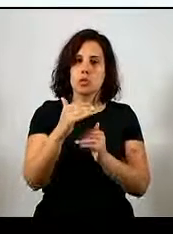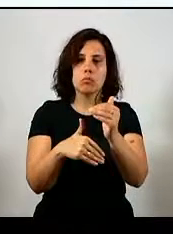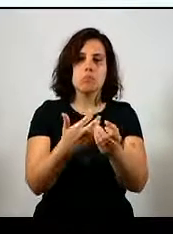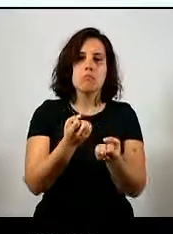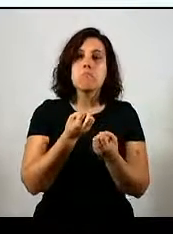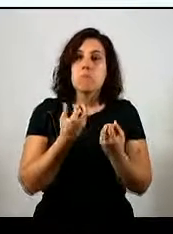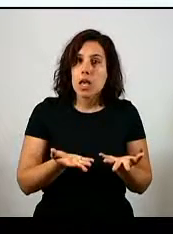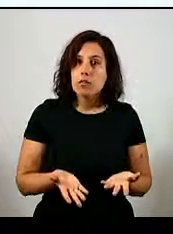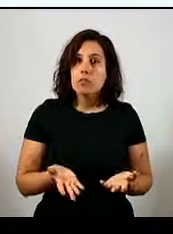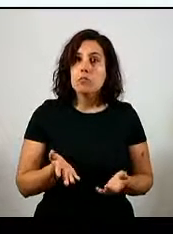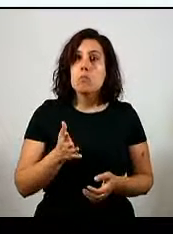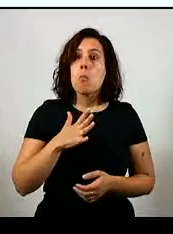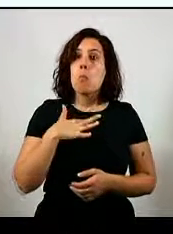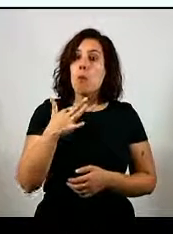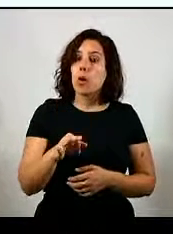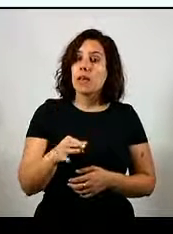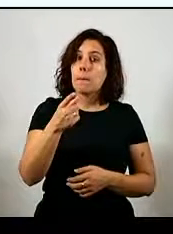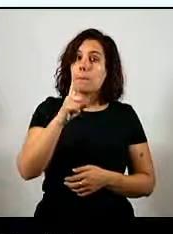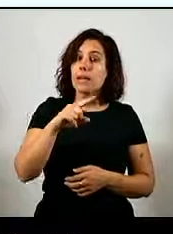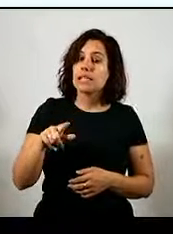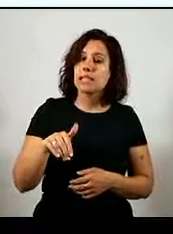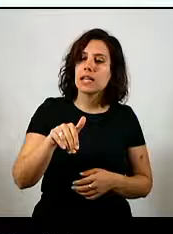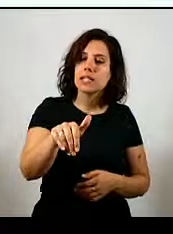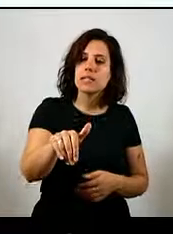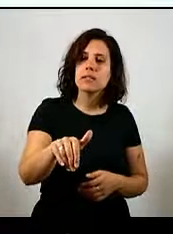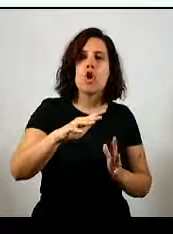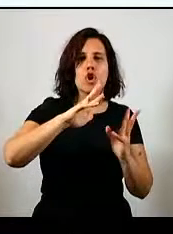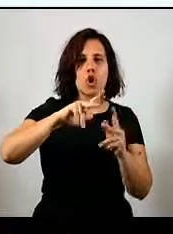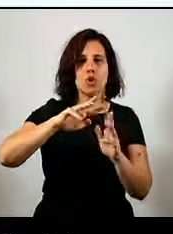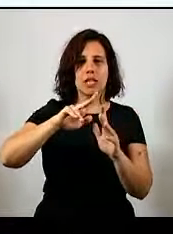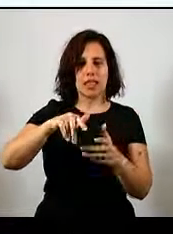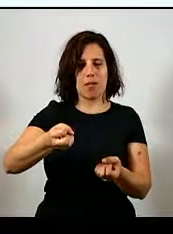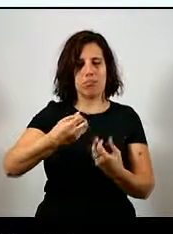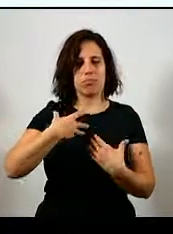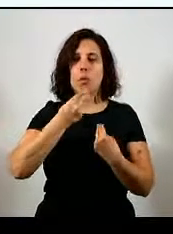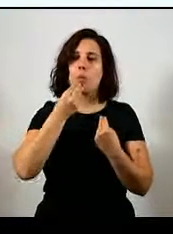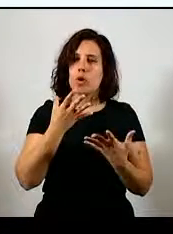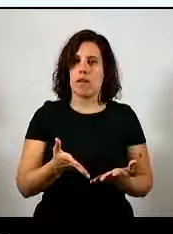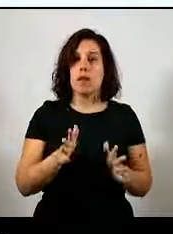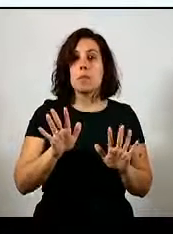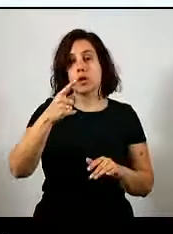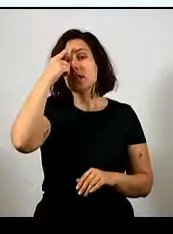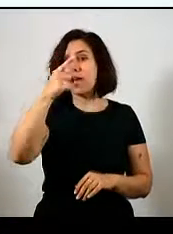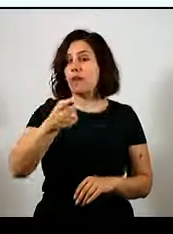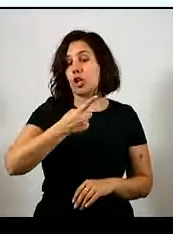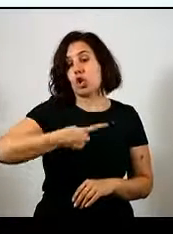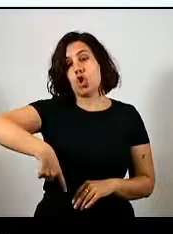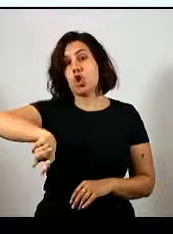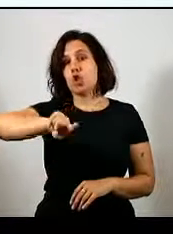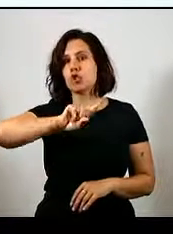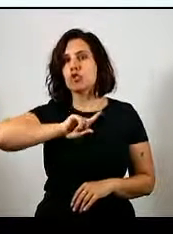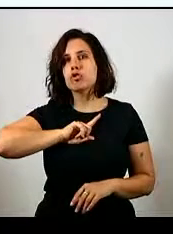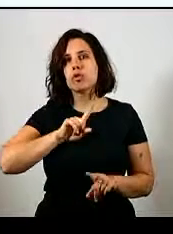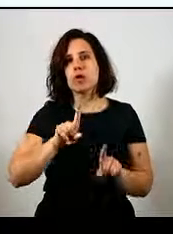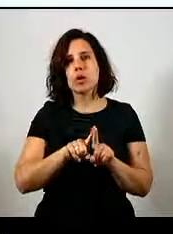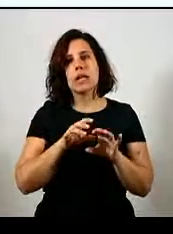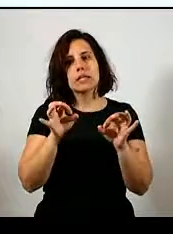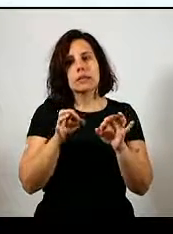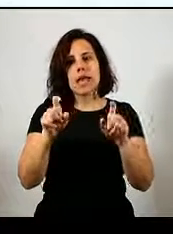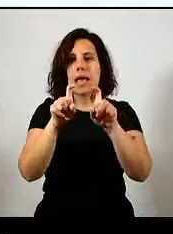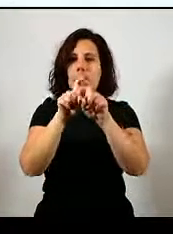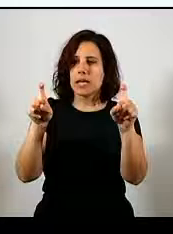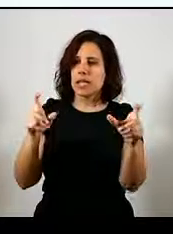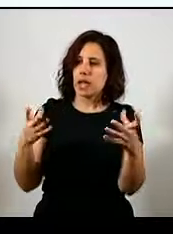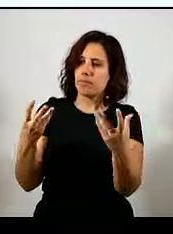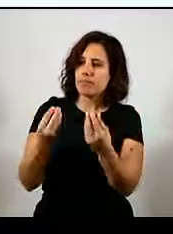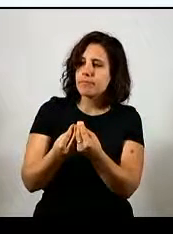y posiblemente en los próximos meses vamos a tener muy buenas noticias, pero ya sabéis que nosotros somos de acompañar a las empresas y que sean las